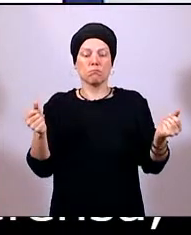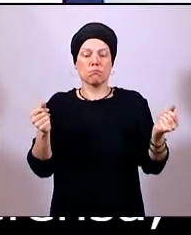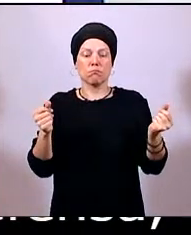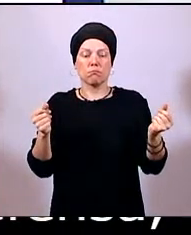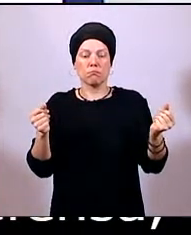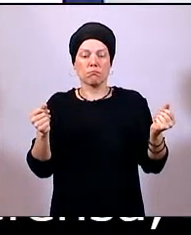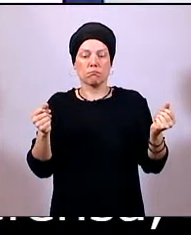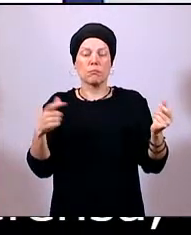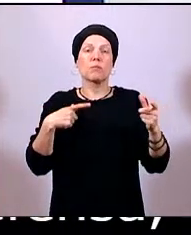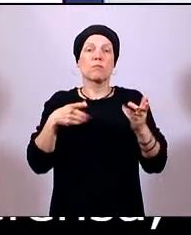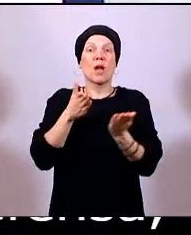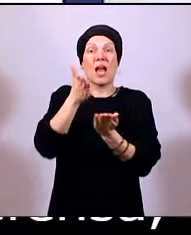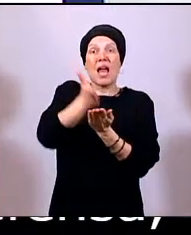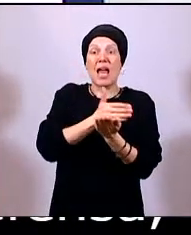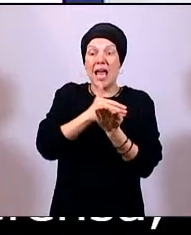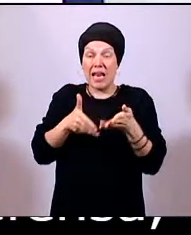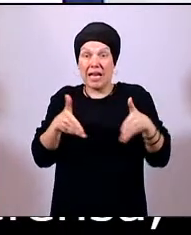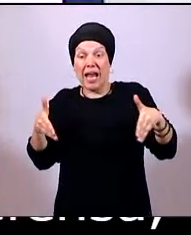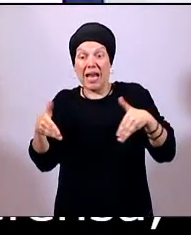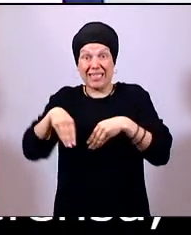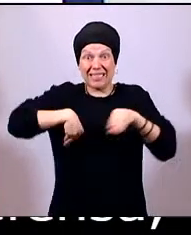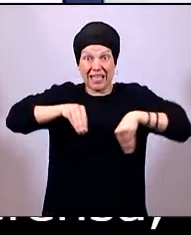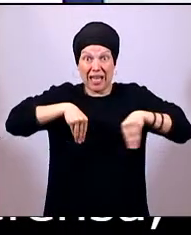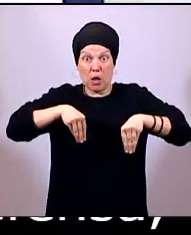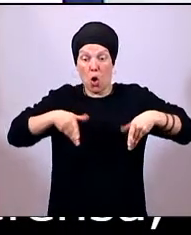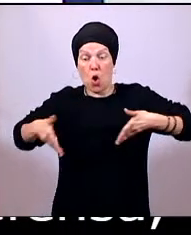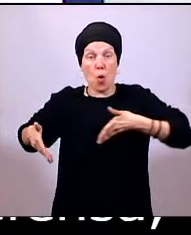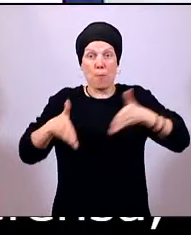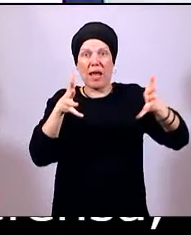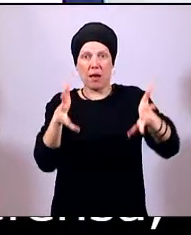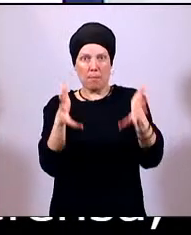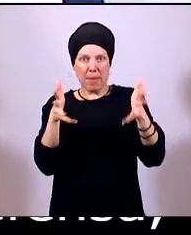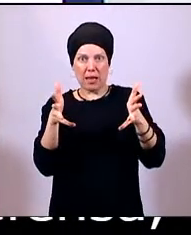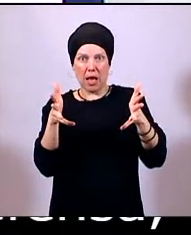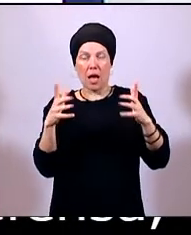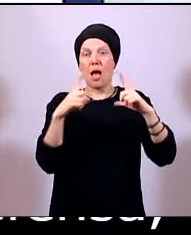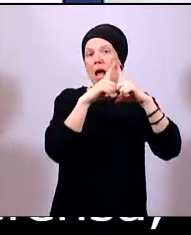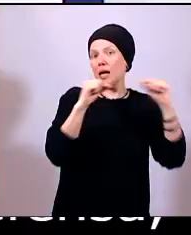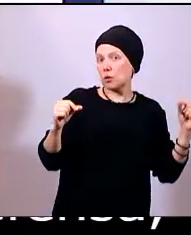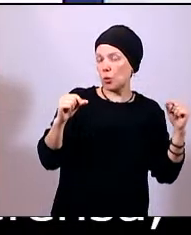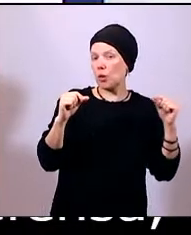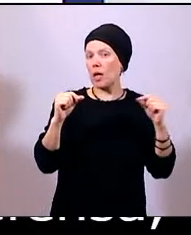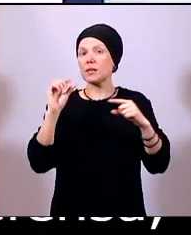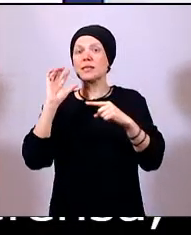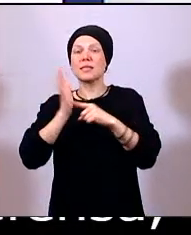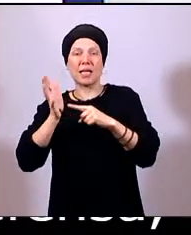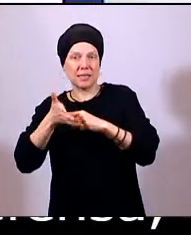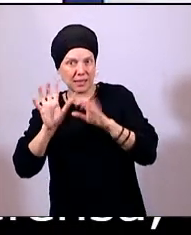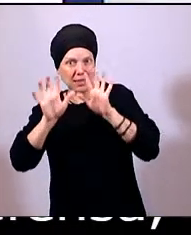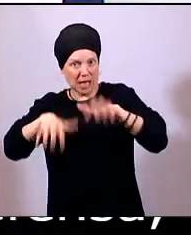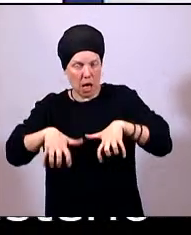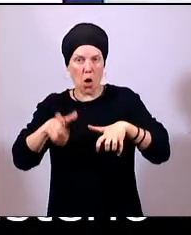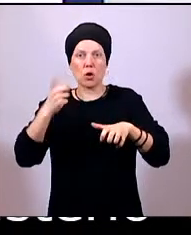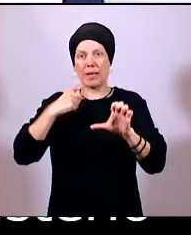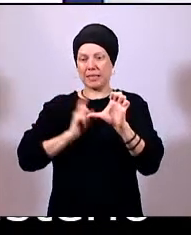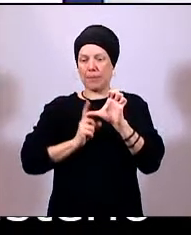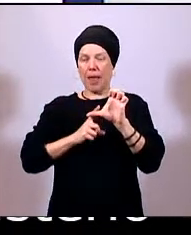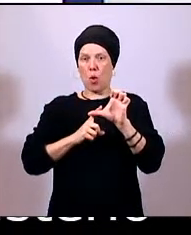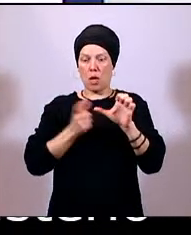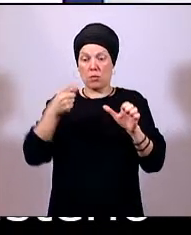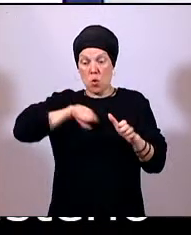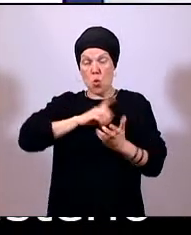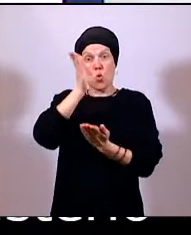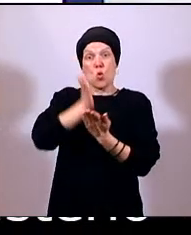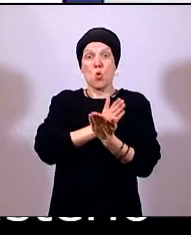el eje estratégico Vía de la Plata, que une Asturias, Castilla y León, Extremadura y Andalucía. Hay 3 ejes y este sería el 4º